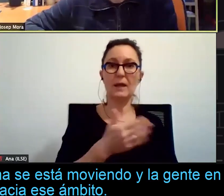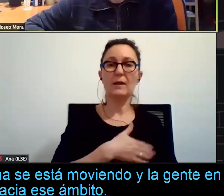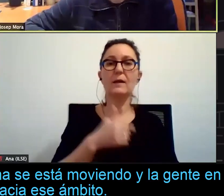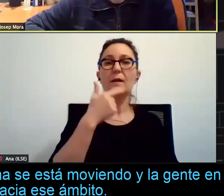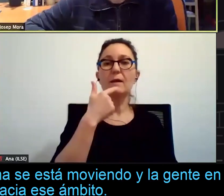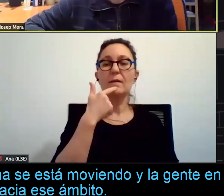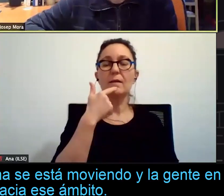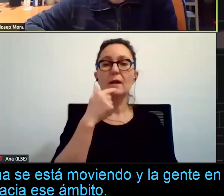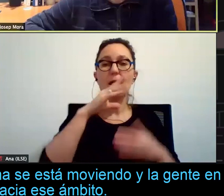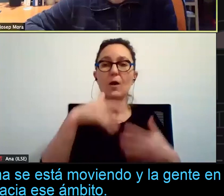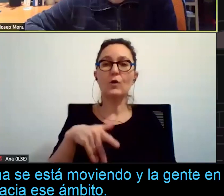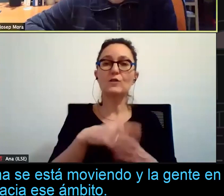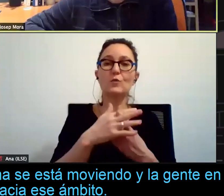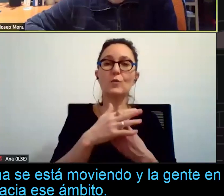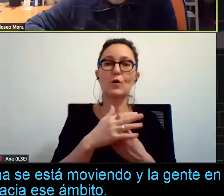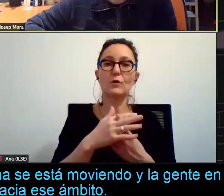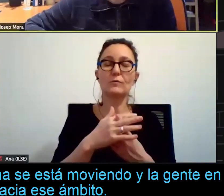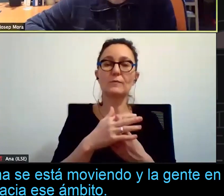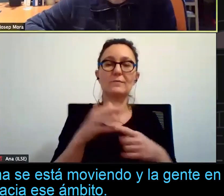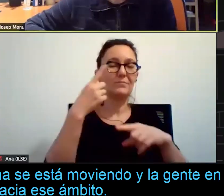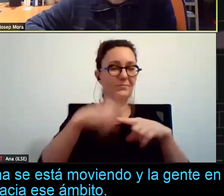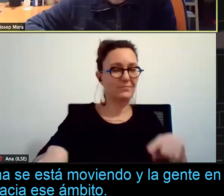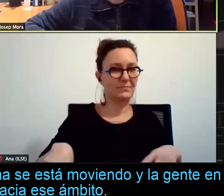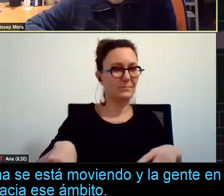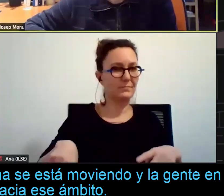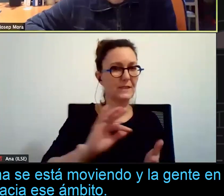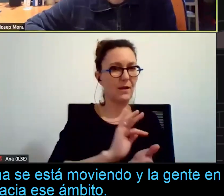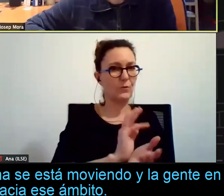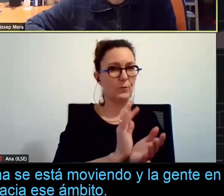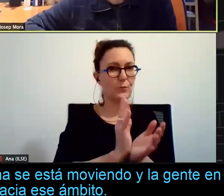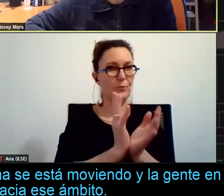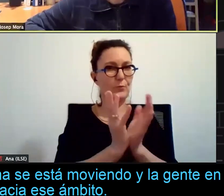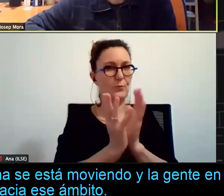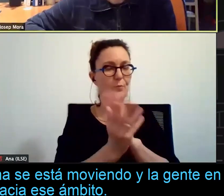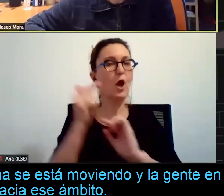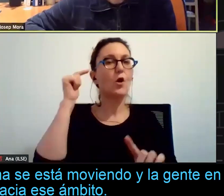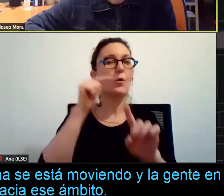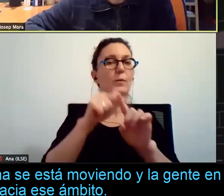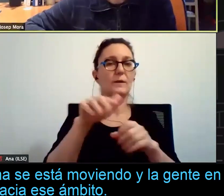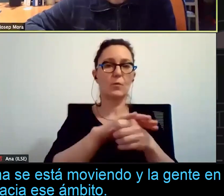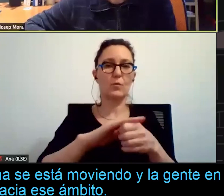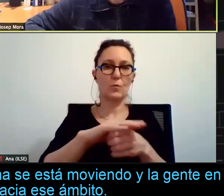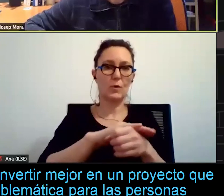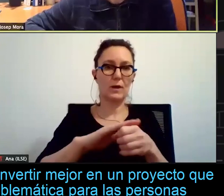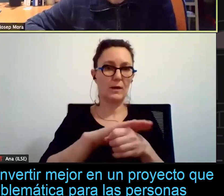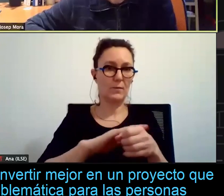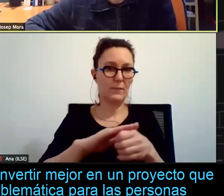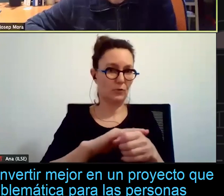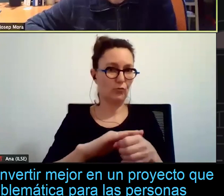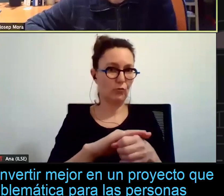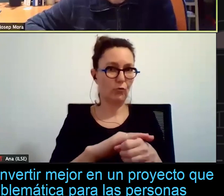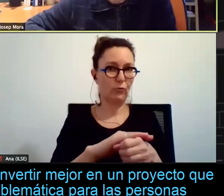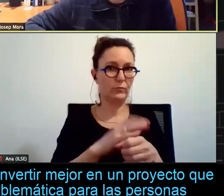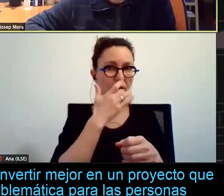se está moviendo y que la gente en general, ¿no?, va a ir hacia ese ámbito, ¿no? de oye, pues yo si